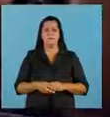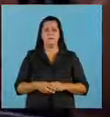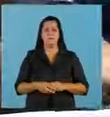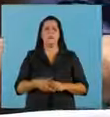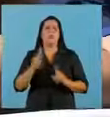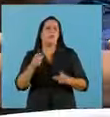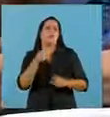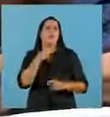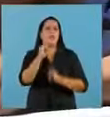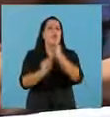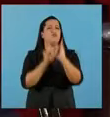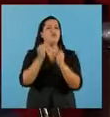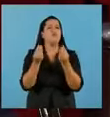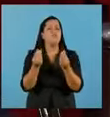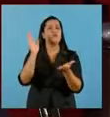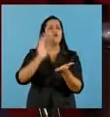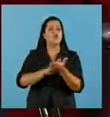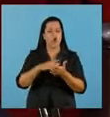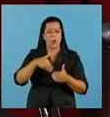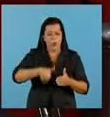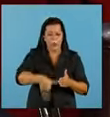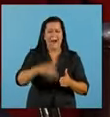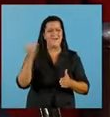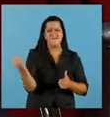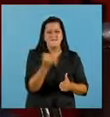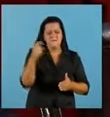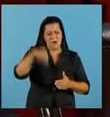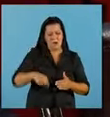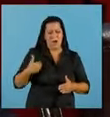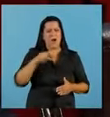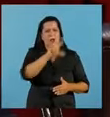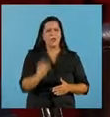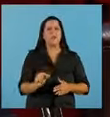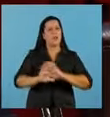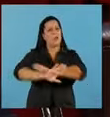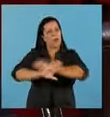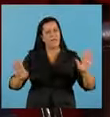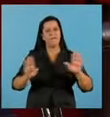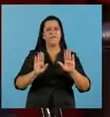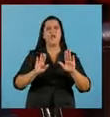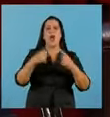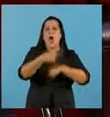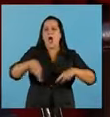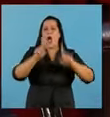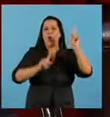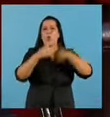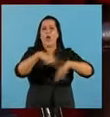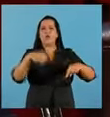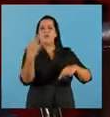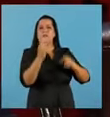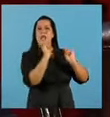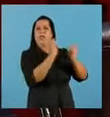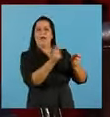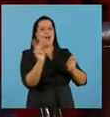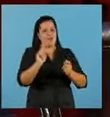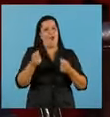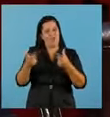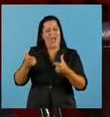Quiero hablar ahora de los desafíos que tenemos como sociedad para terminar con algunos privilegios y para ampliar derechos